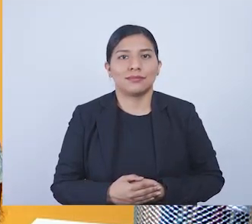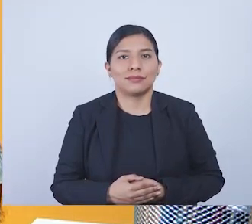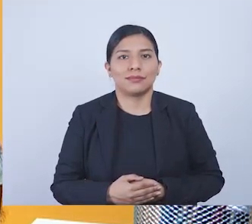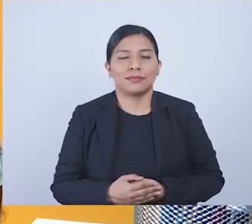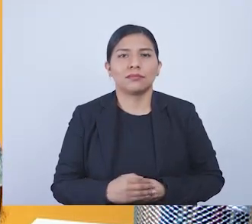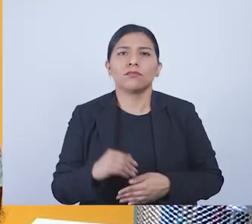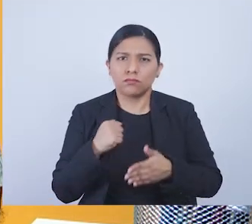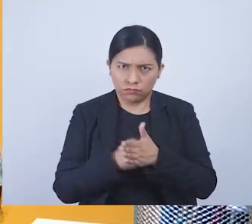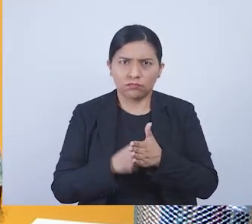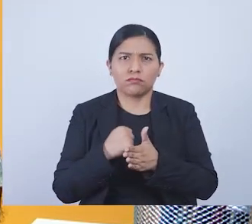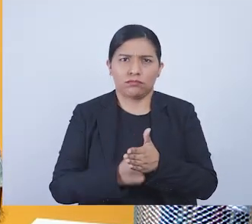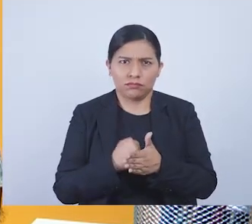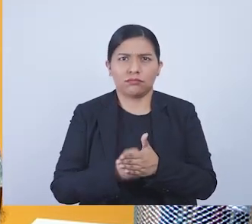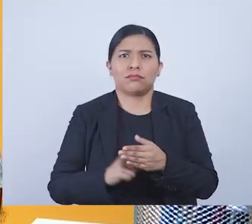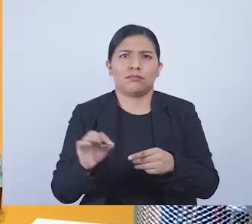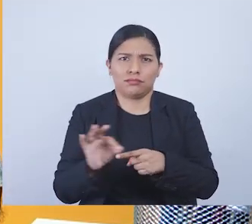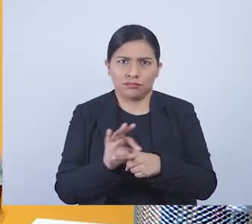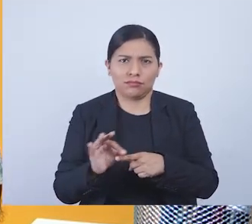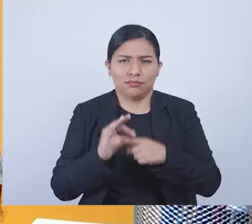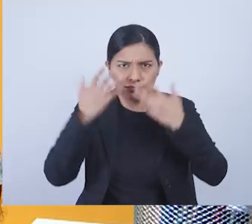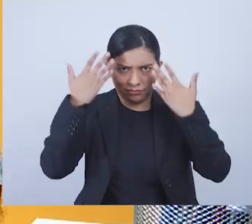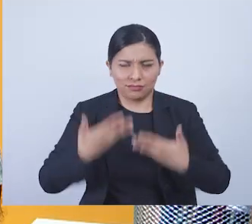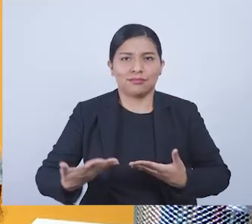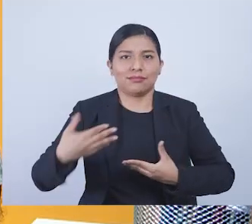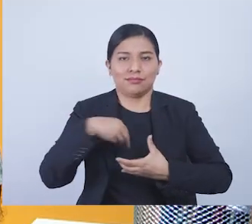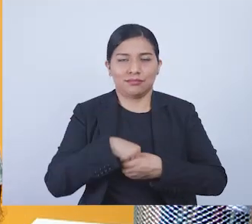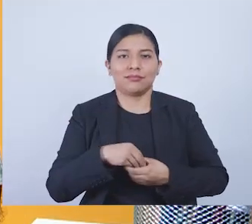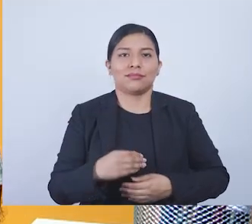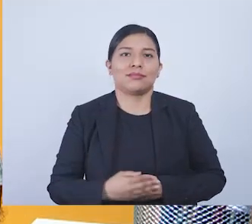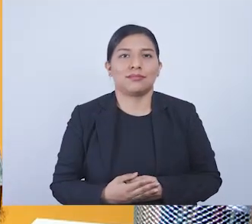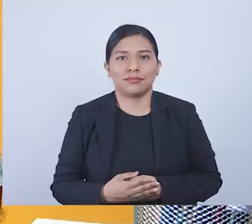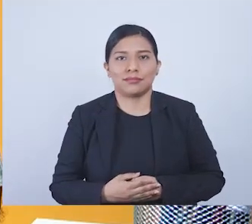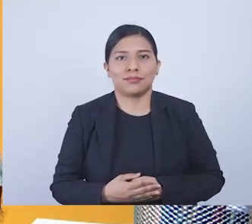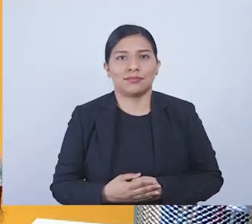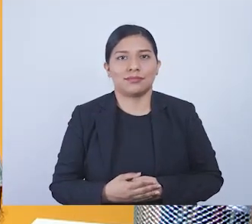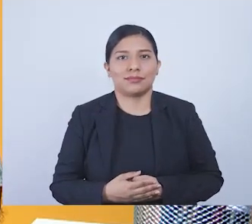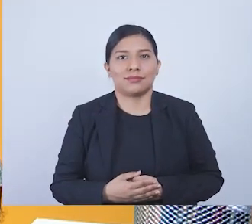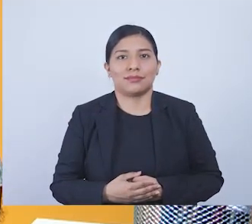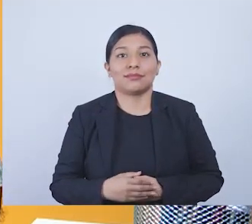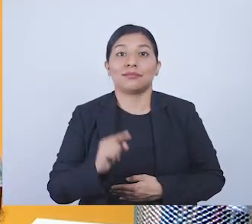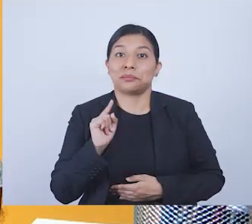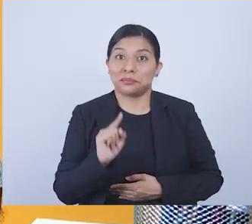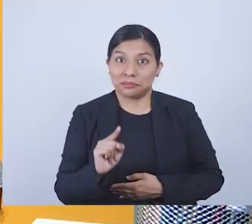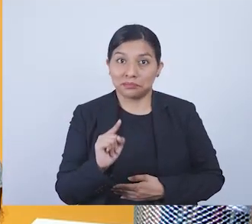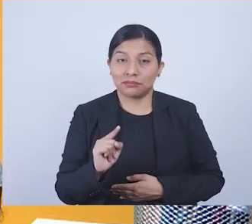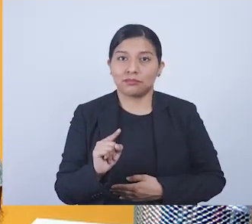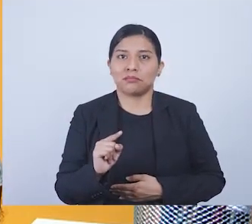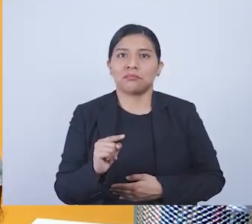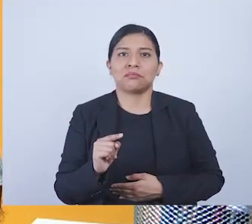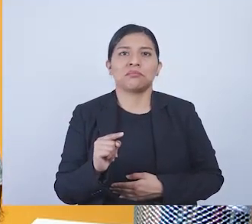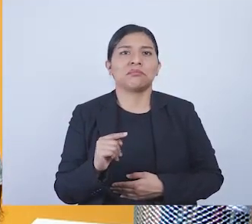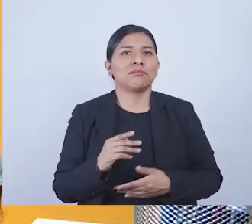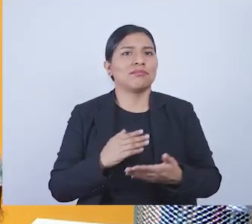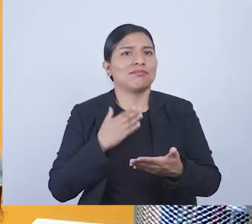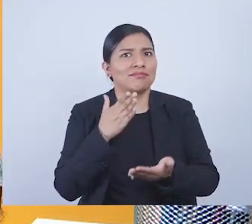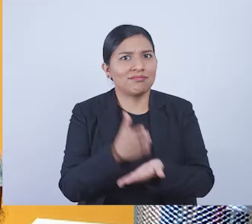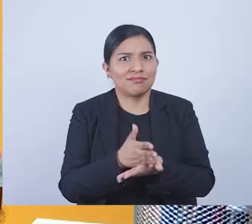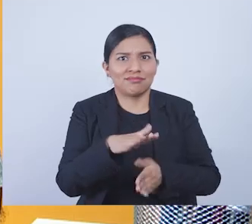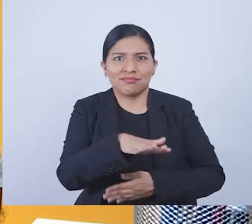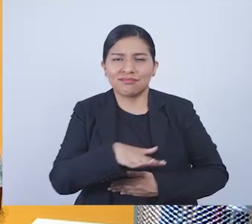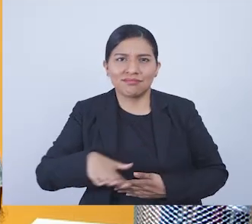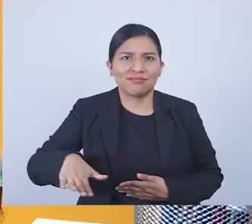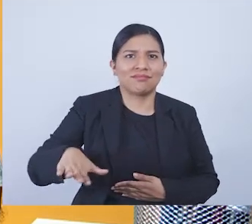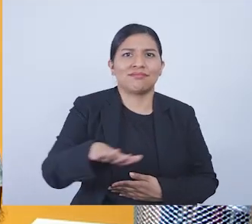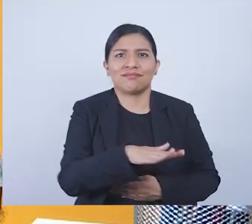el mantenimiento de las funciones vitales, ha salido a las calles, ha salido a una cancha a ganar en el